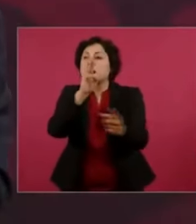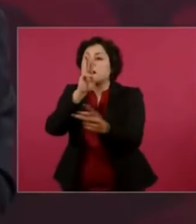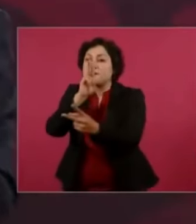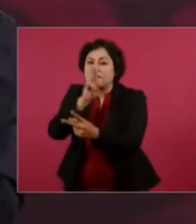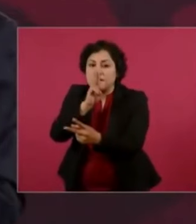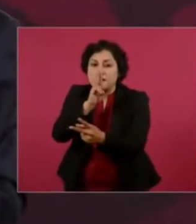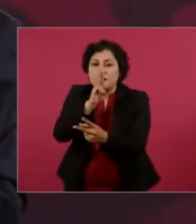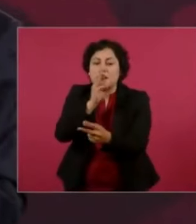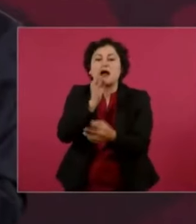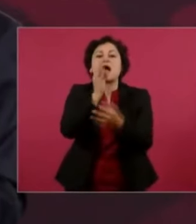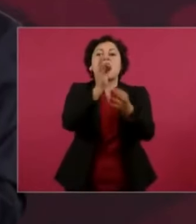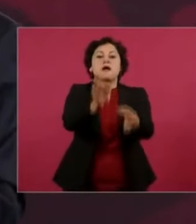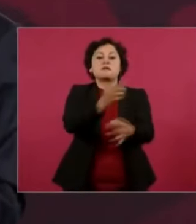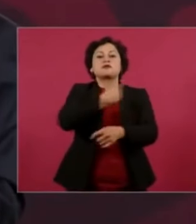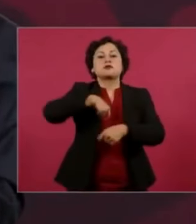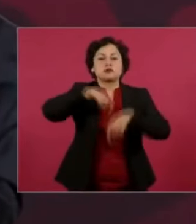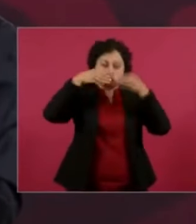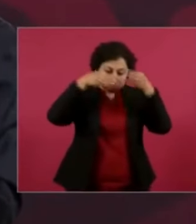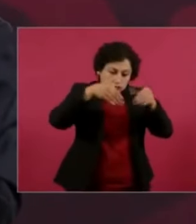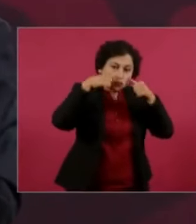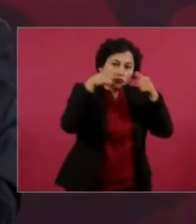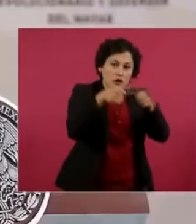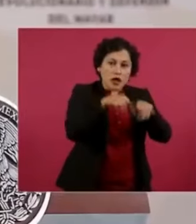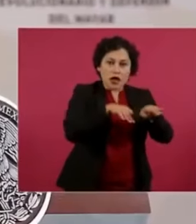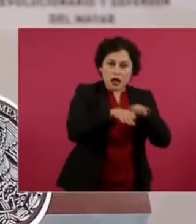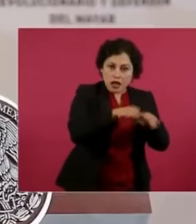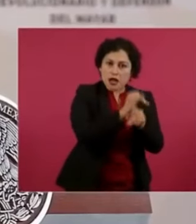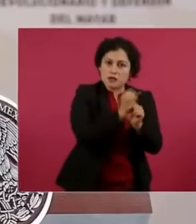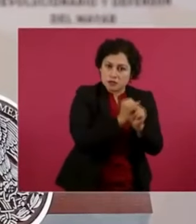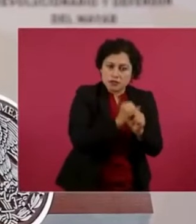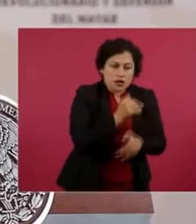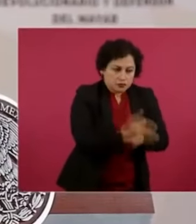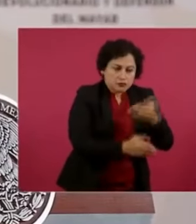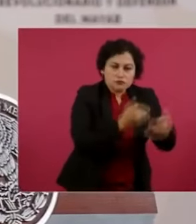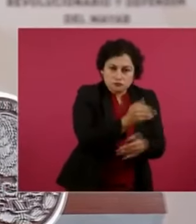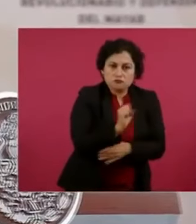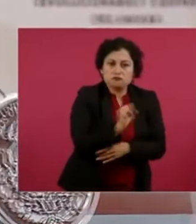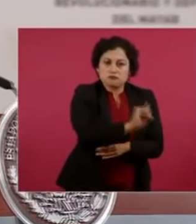dedicados y que estamos avanzando mucho en la investigación, pero